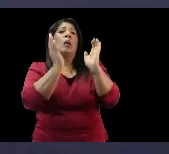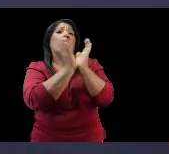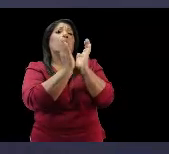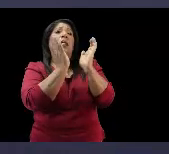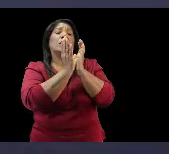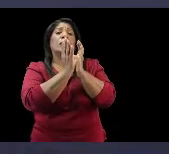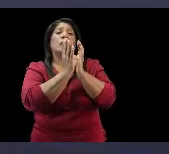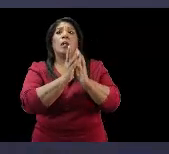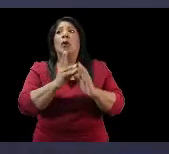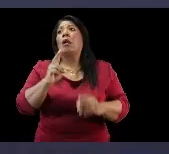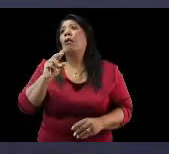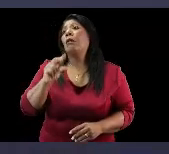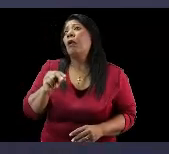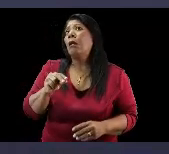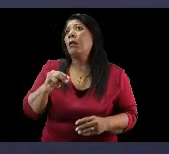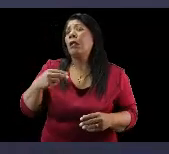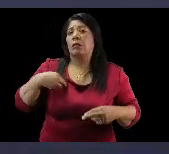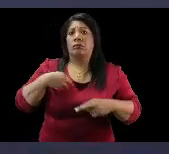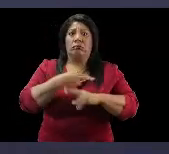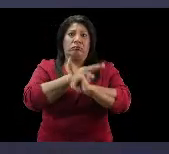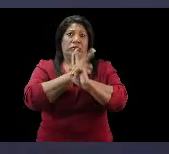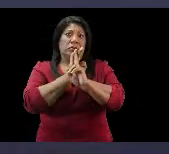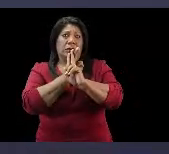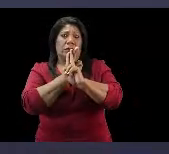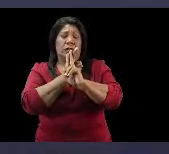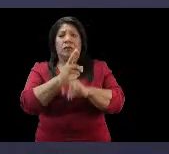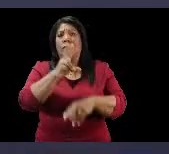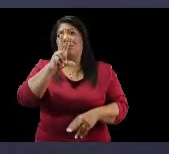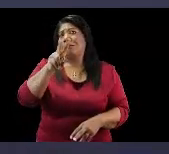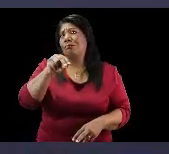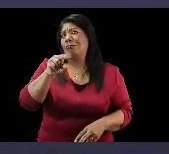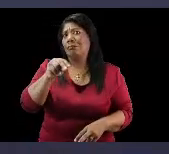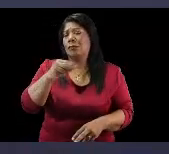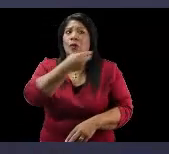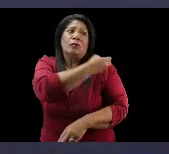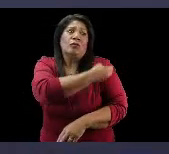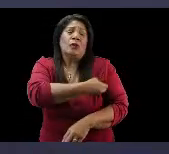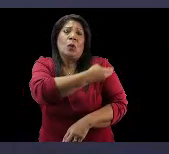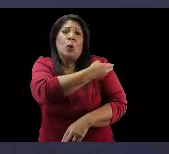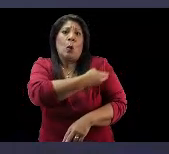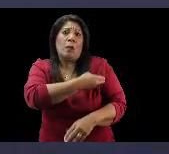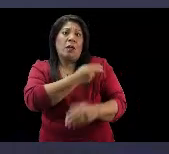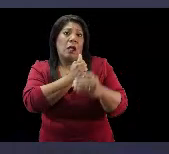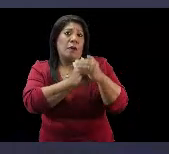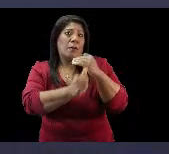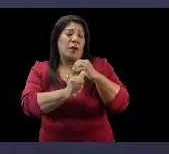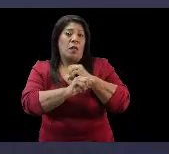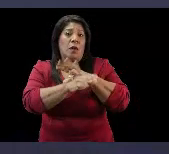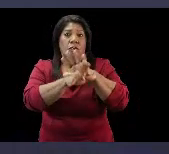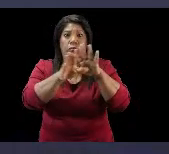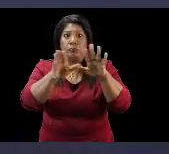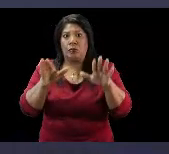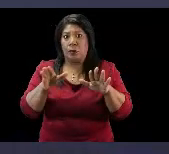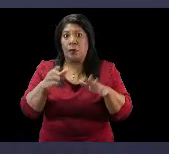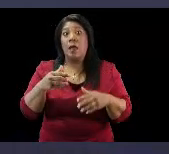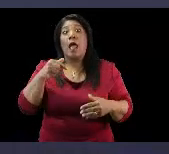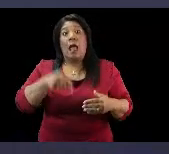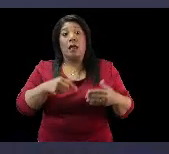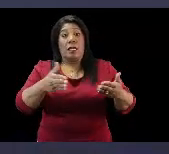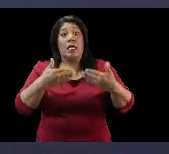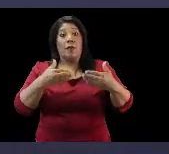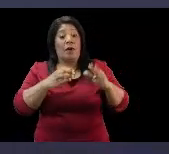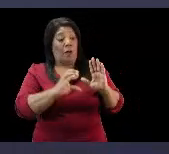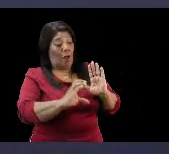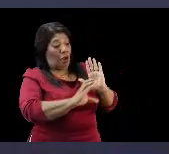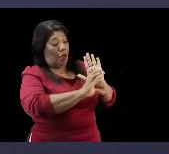la caja de seguro social, dentro de un centro de salud o determinado hospital, sea privado o público, porque como lo